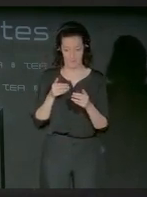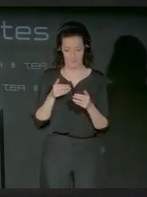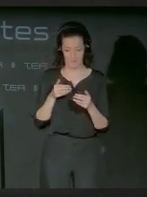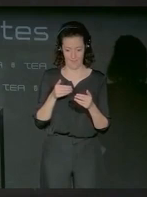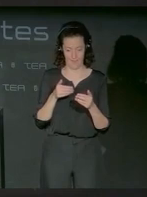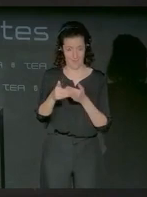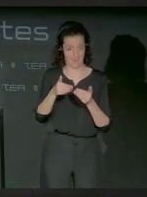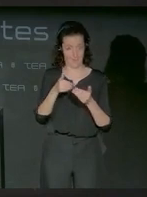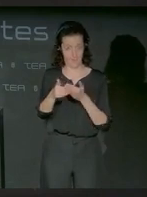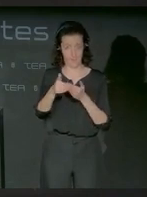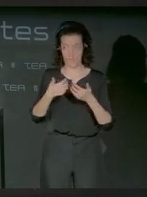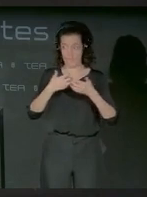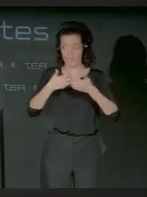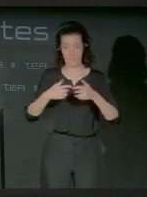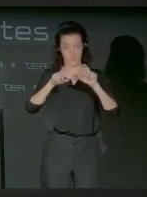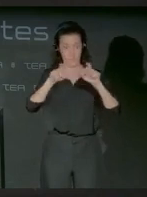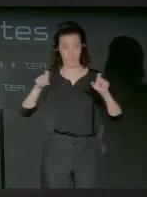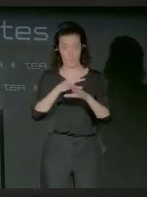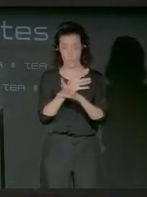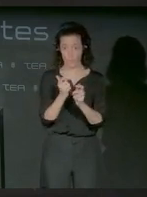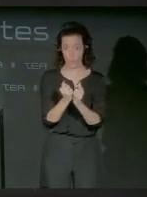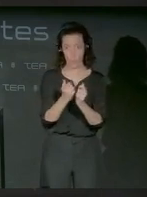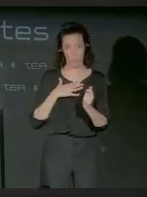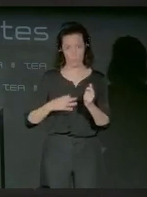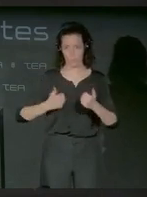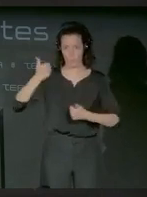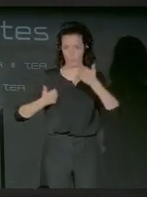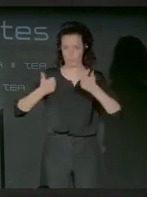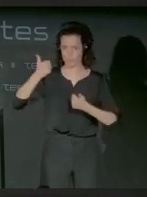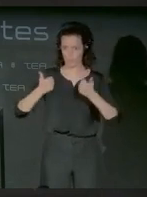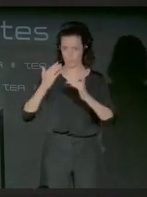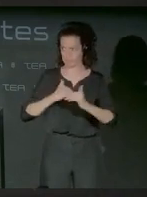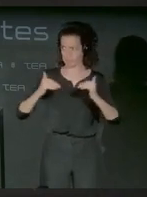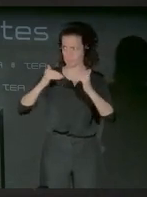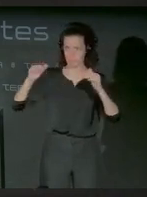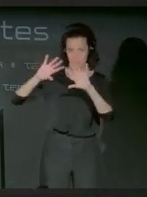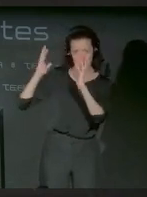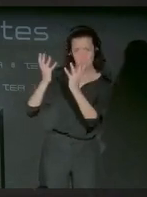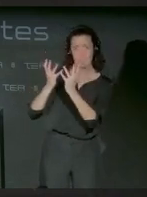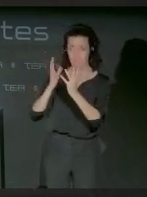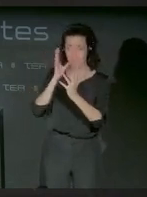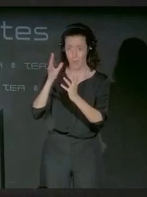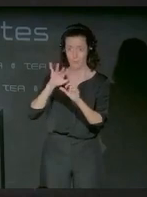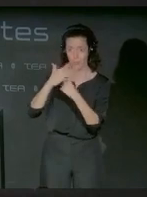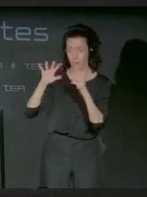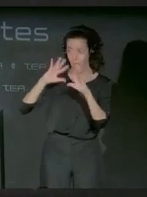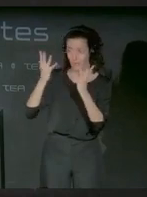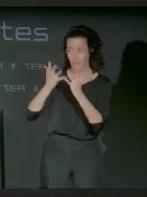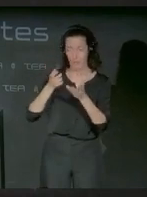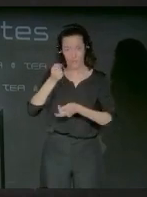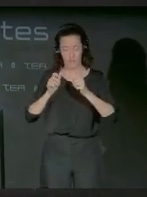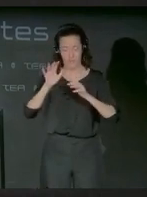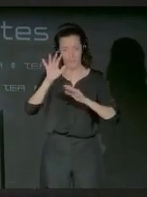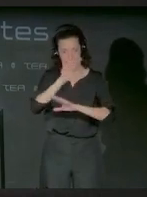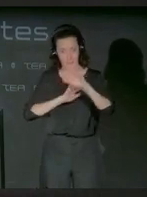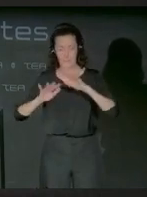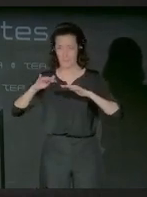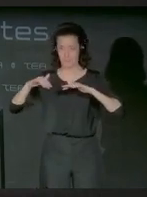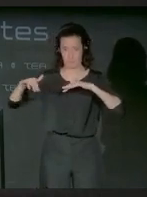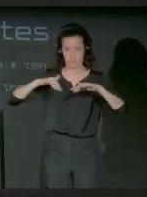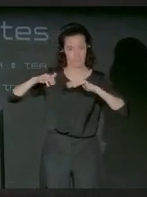competitiva en un entorno global que cada vez es más complejo y Dinámico Espero que las jornadas que tengamos